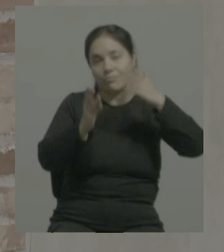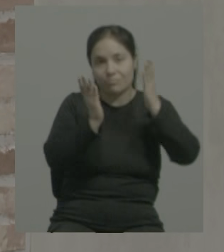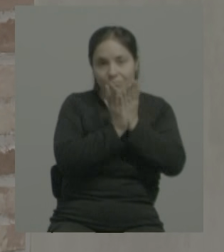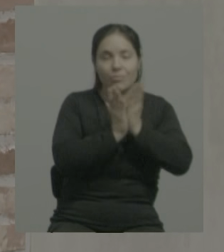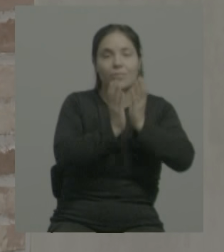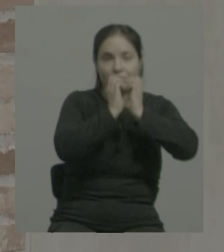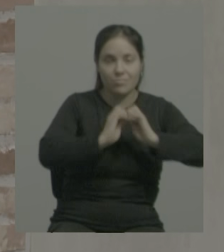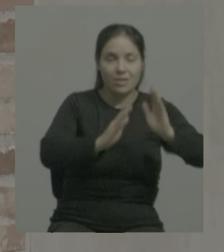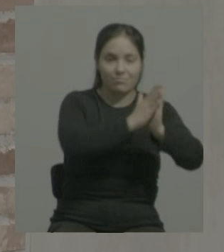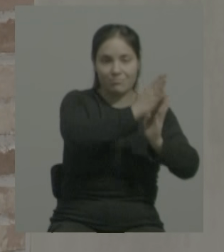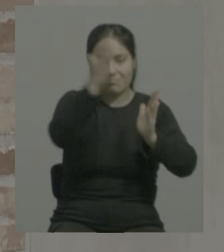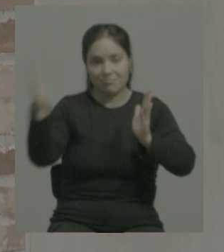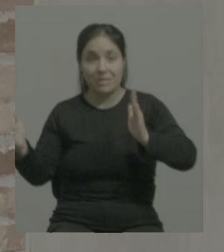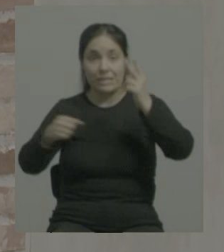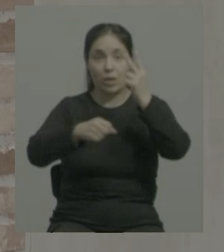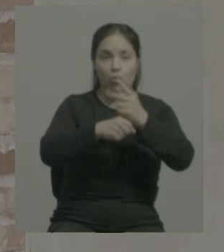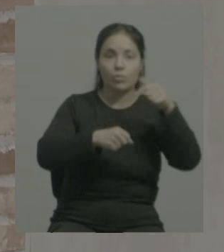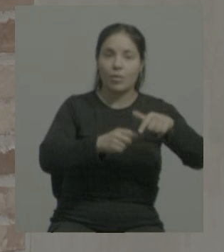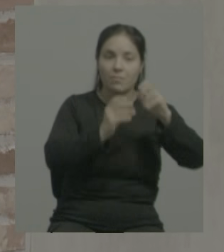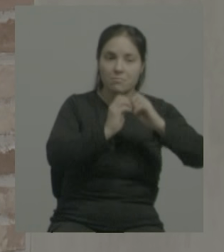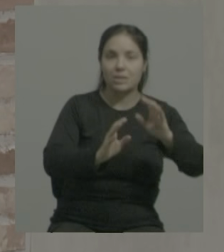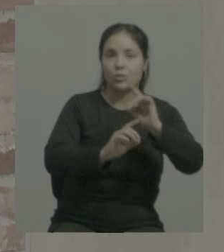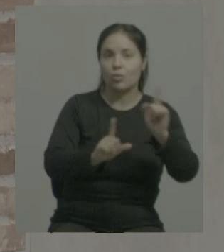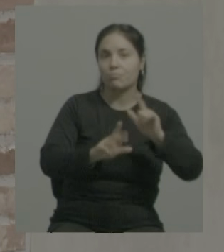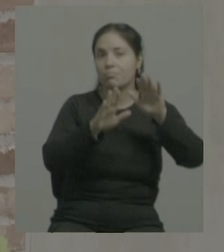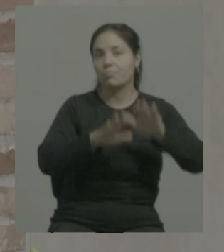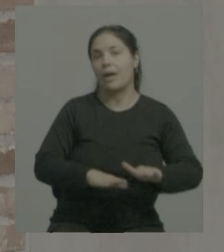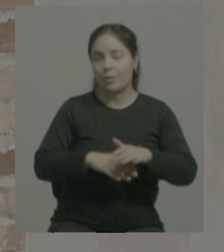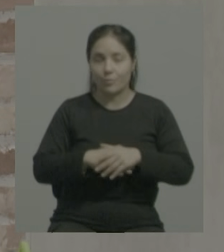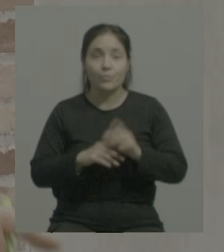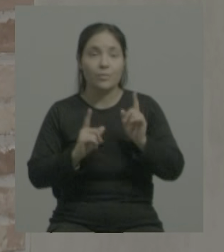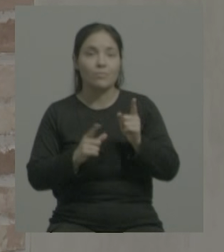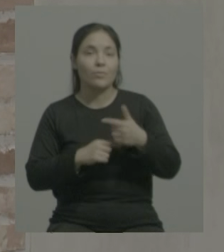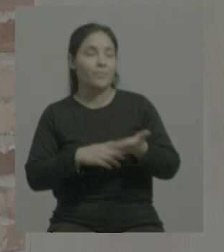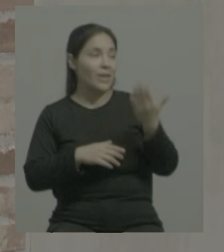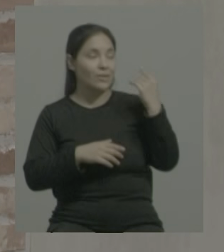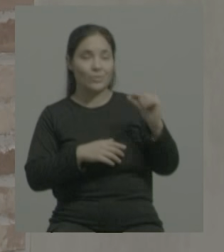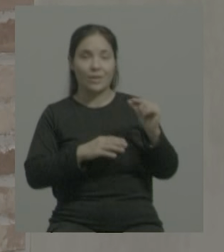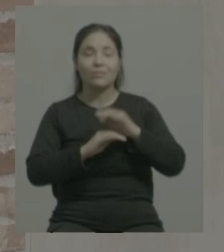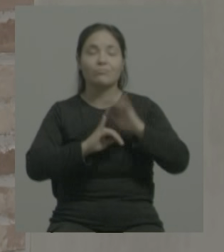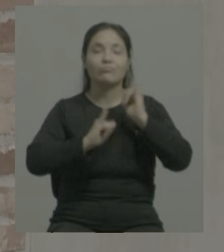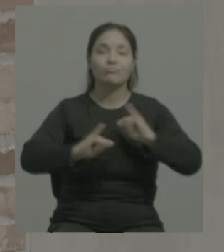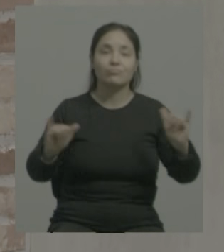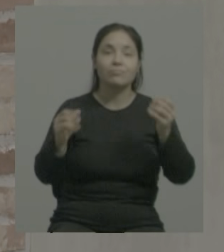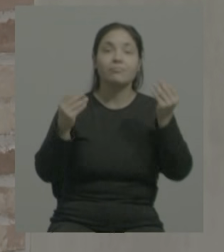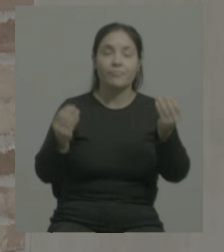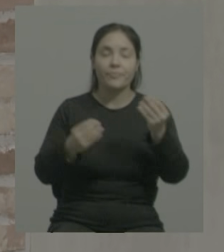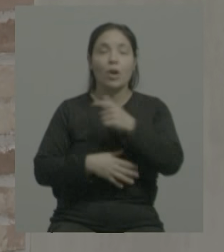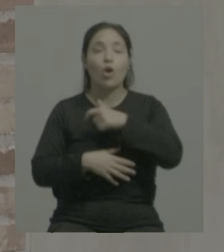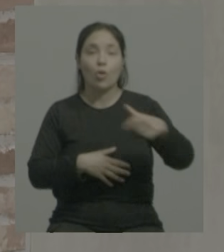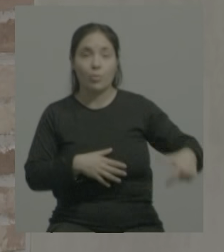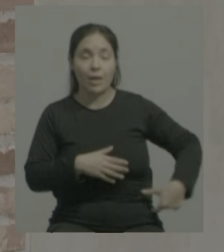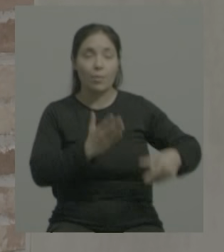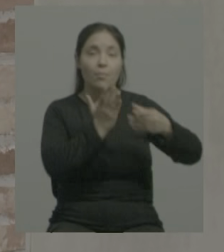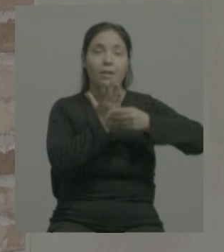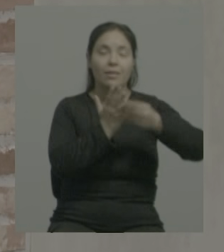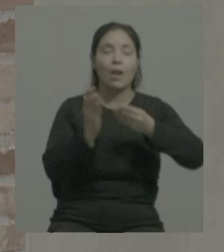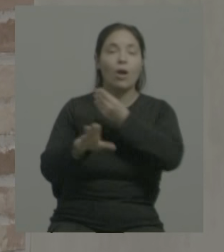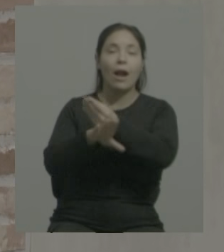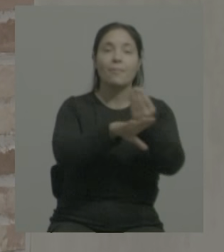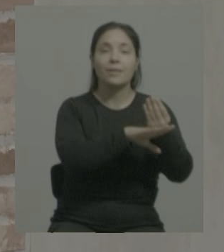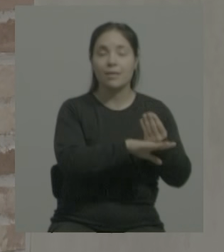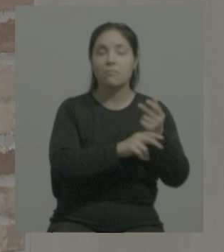de un aumento salarial que, bueno, lo decía Esther Sánchez hace un ratito nada más, el gobierno, incluso el Ministerio de Capital Humano,